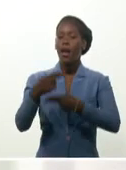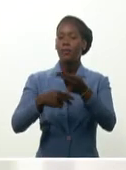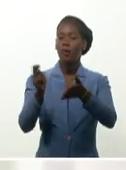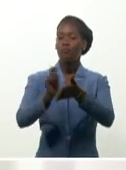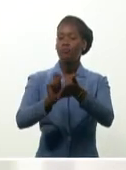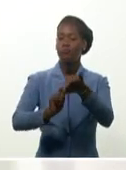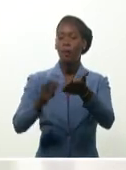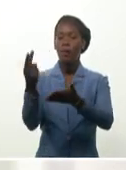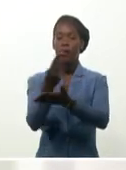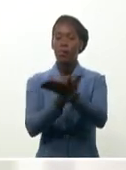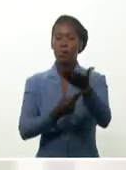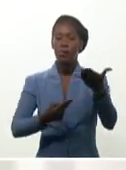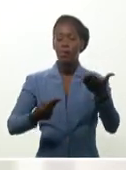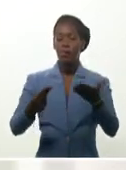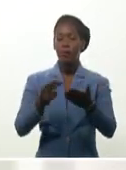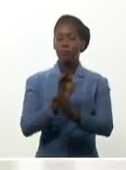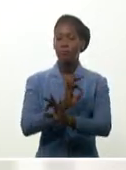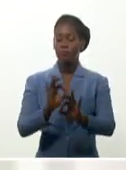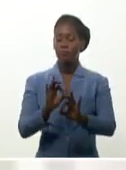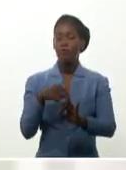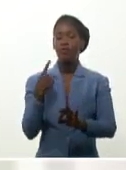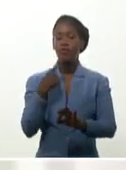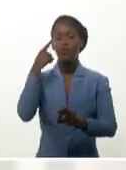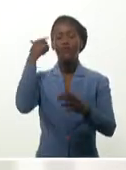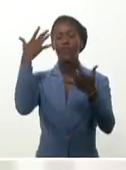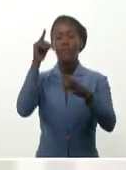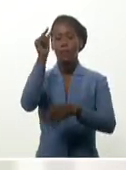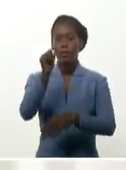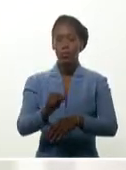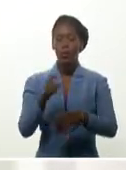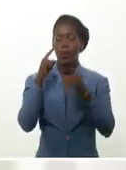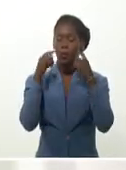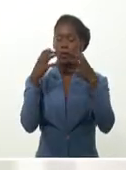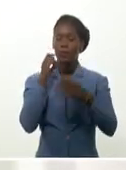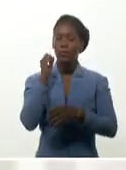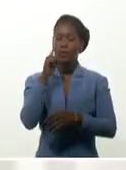estética y crítica. Con la felicitación al maestro López Oliva finalizan las notas culturales.